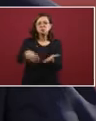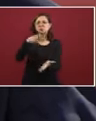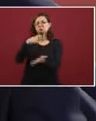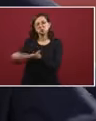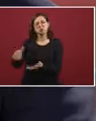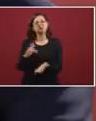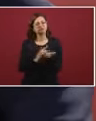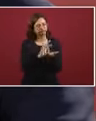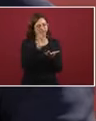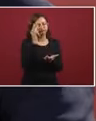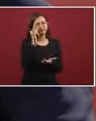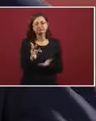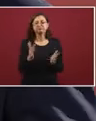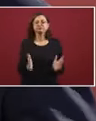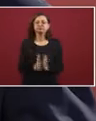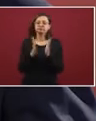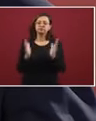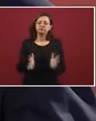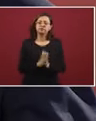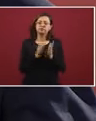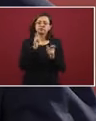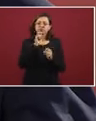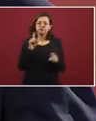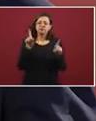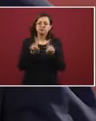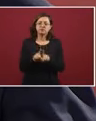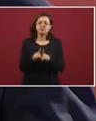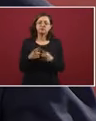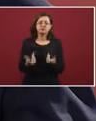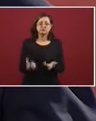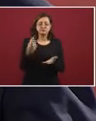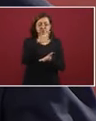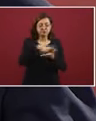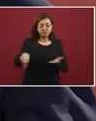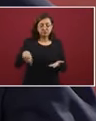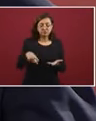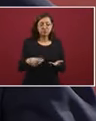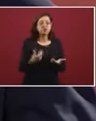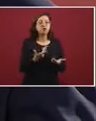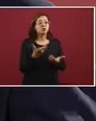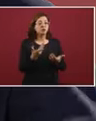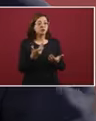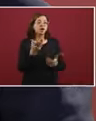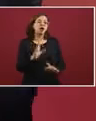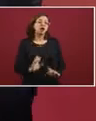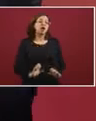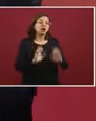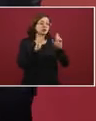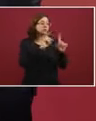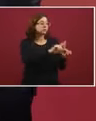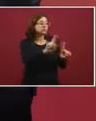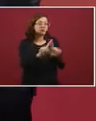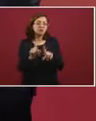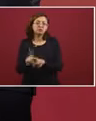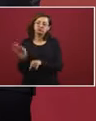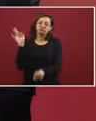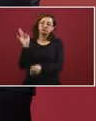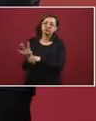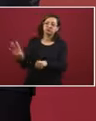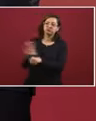para que se ha establecido que la compra de un bien es para hacer el bien, como lo ha comentado ya el señor presidente de la